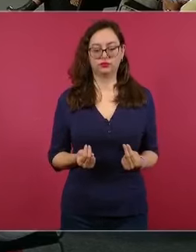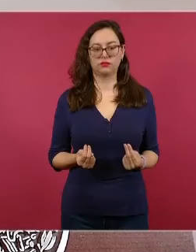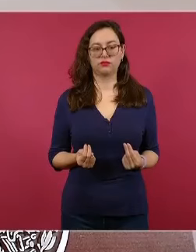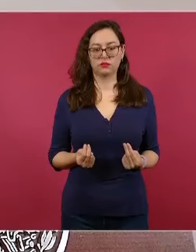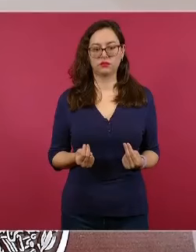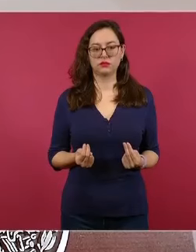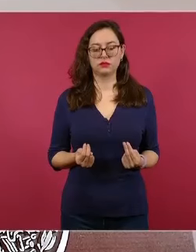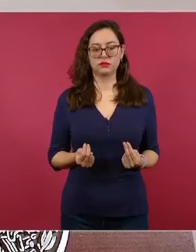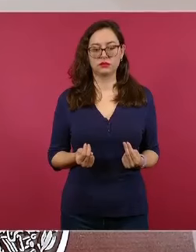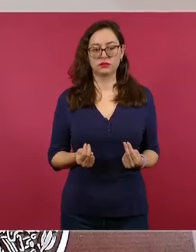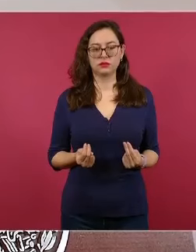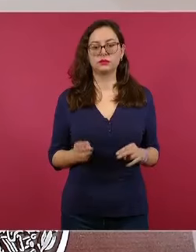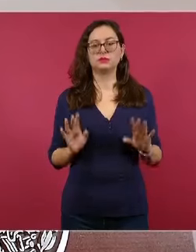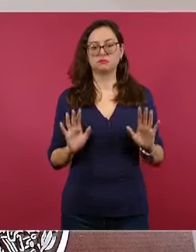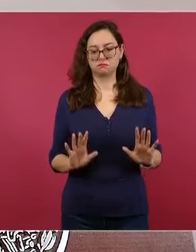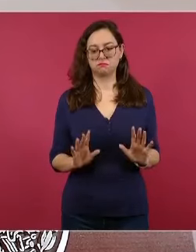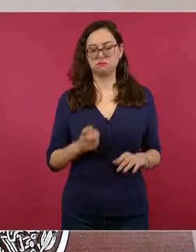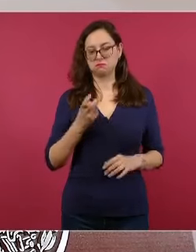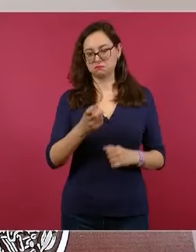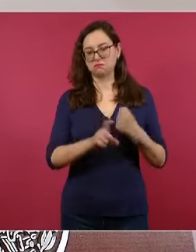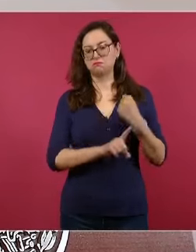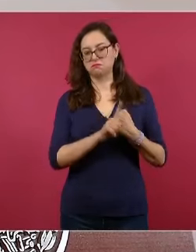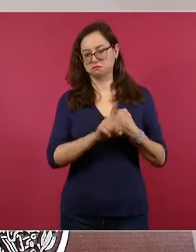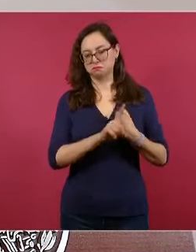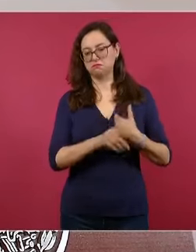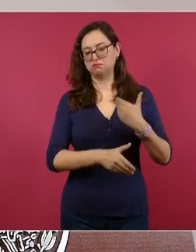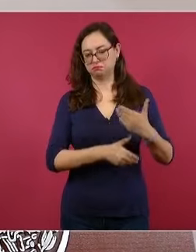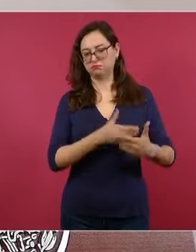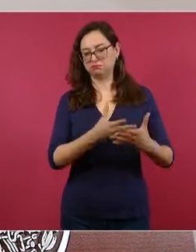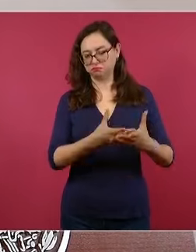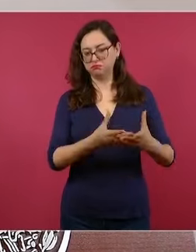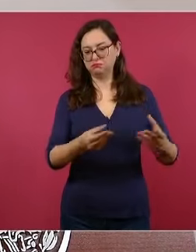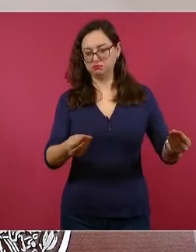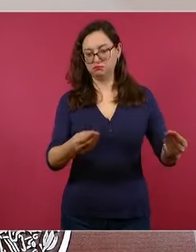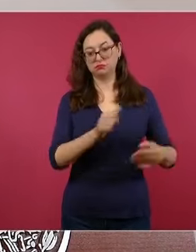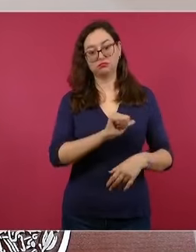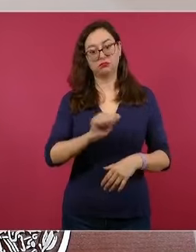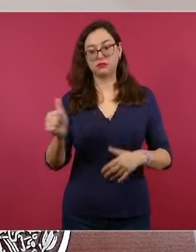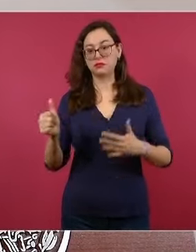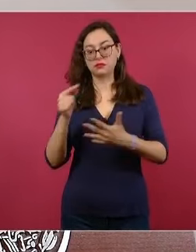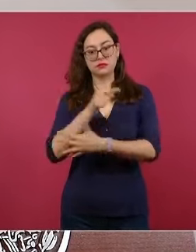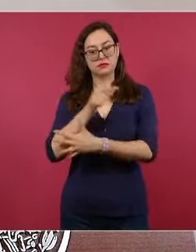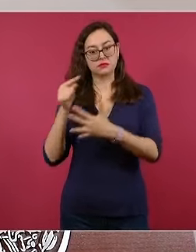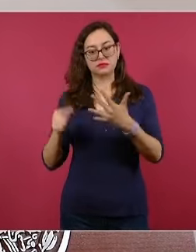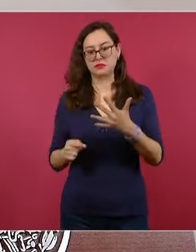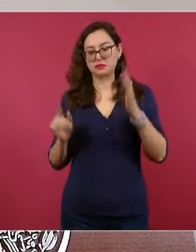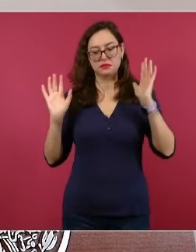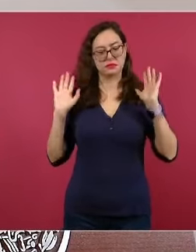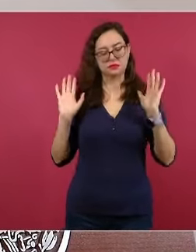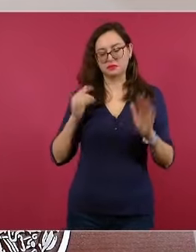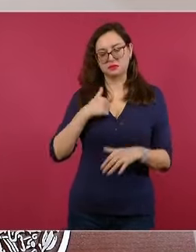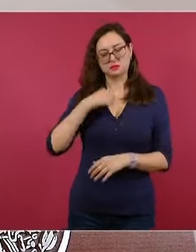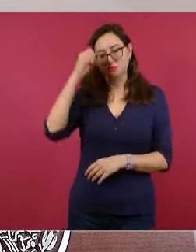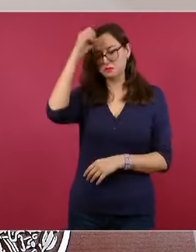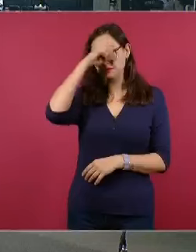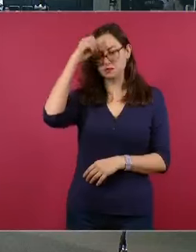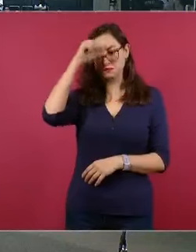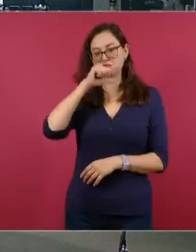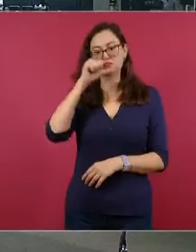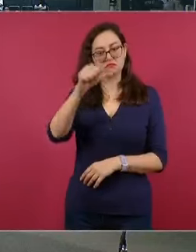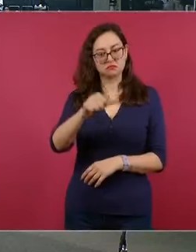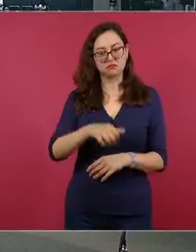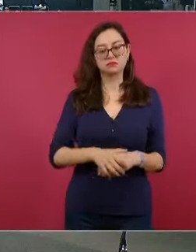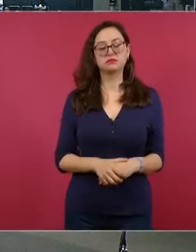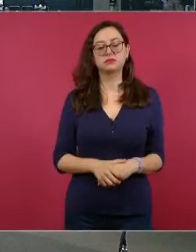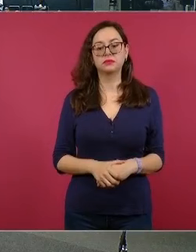necesario Eso lo vamos a resolver correcto presidente lo demás Ya claro los pusistes político correcto eh en otro